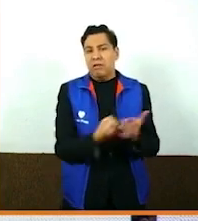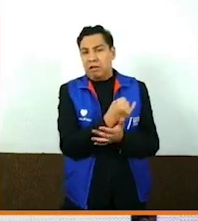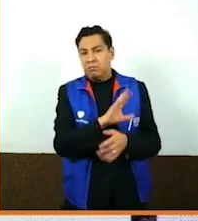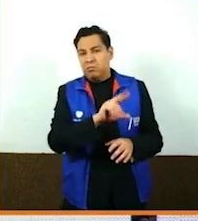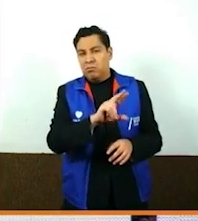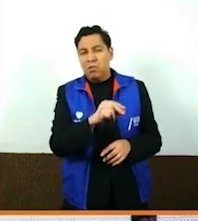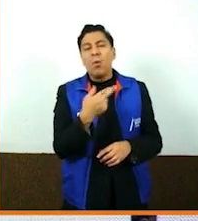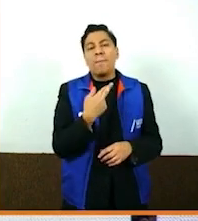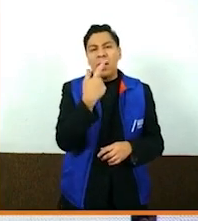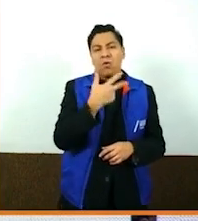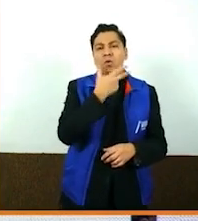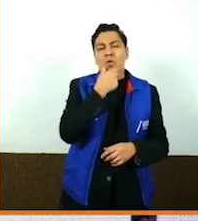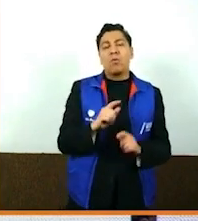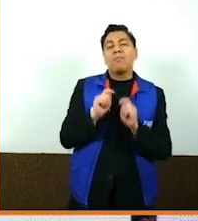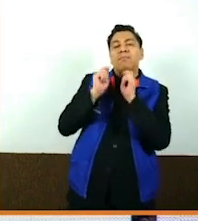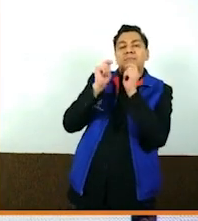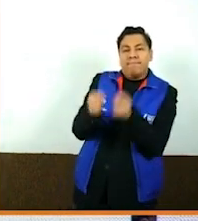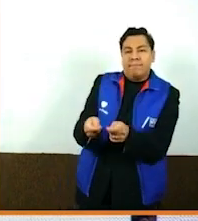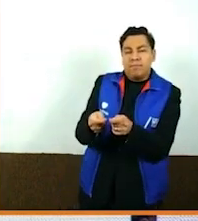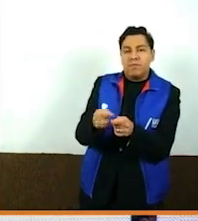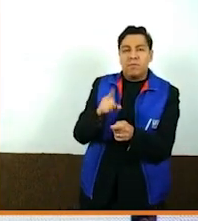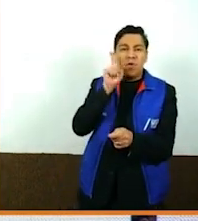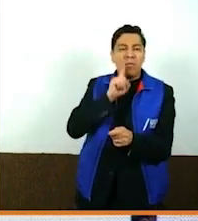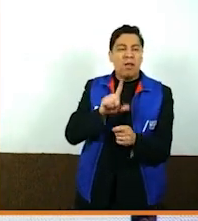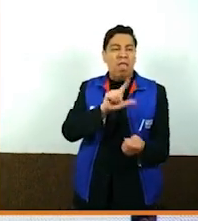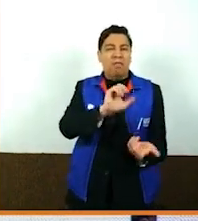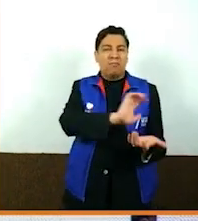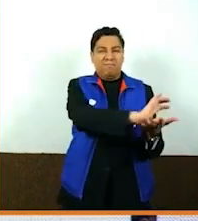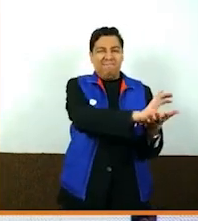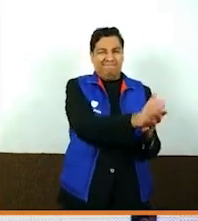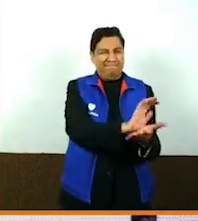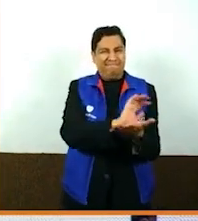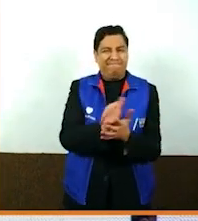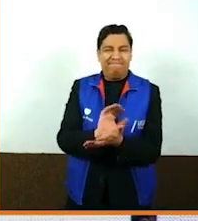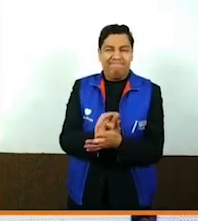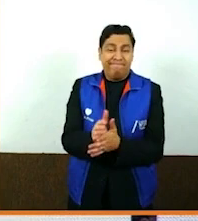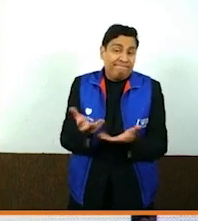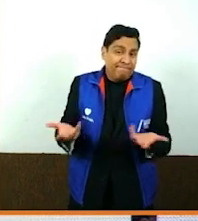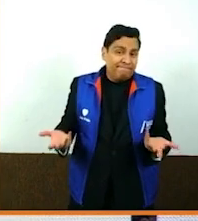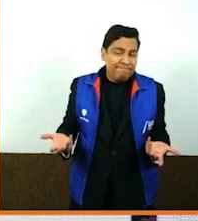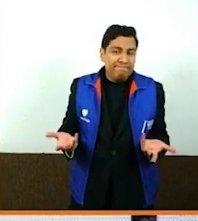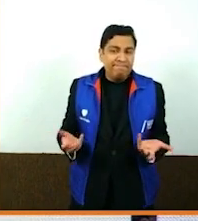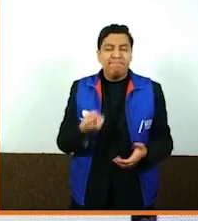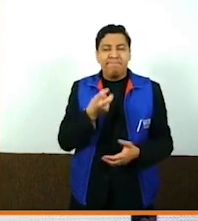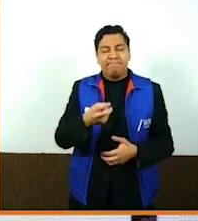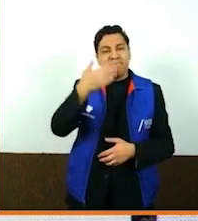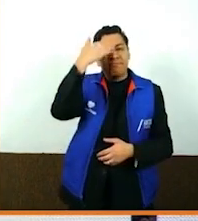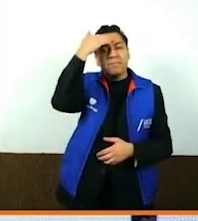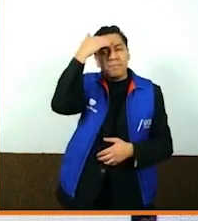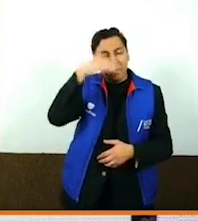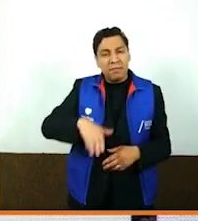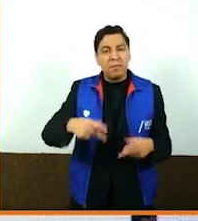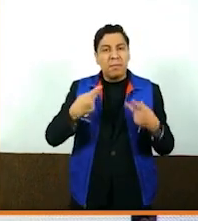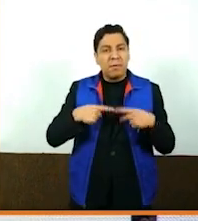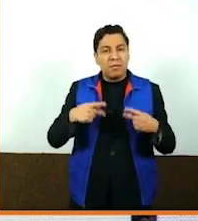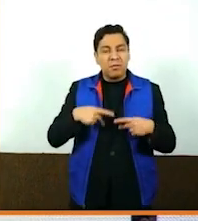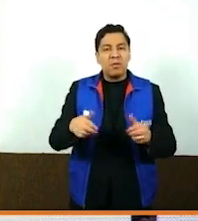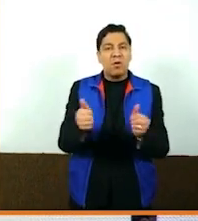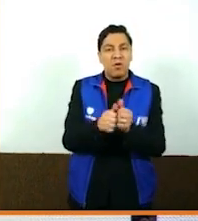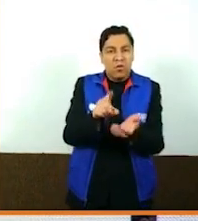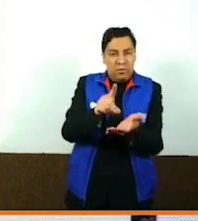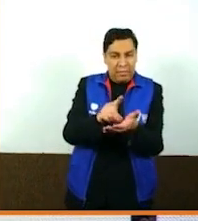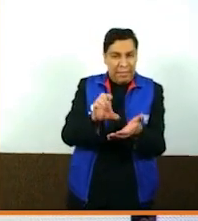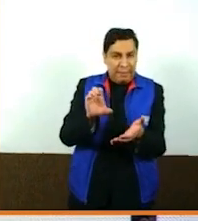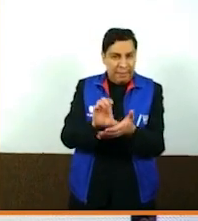en las empresas. Sabemos que no son quienes tienen la propiedad. Sabemos que las personas con discapacidad